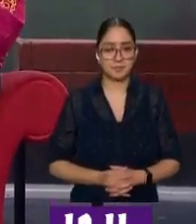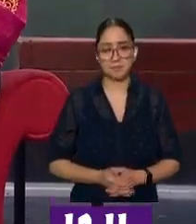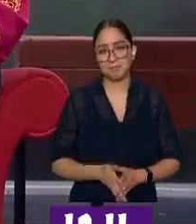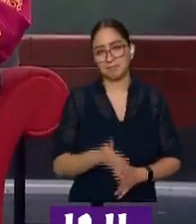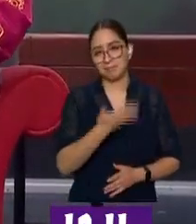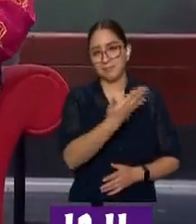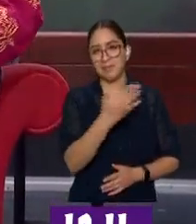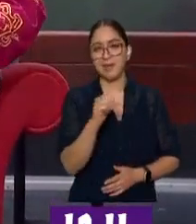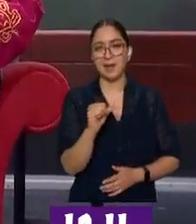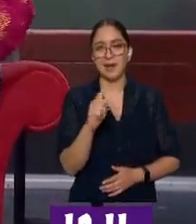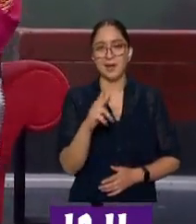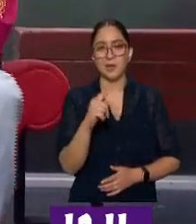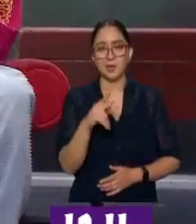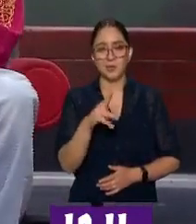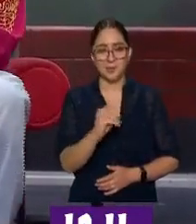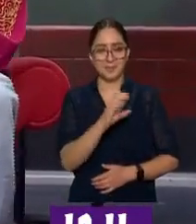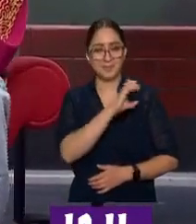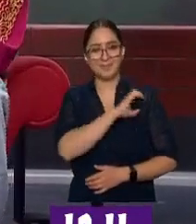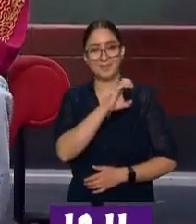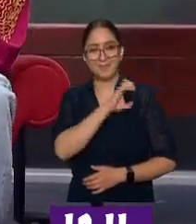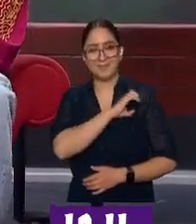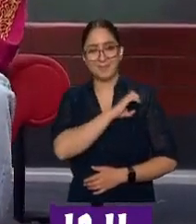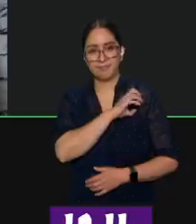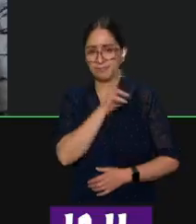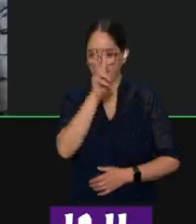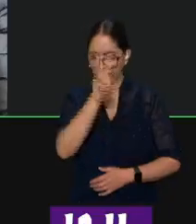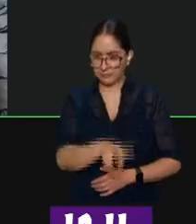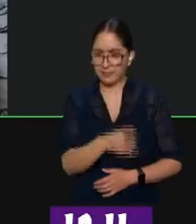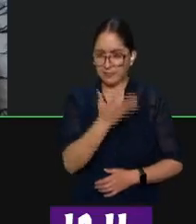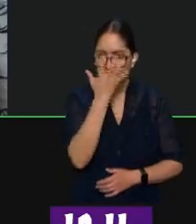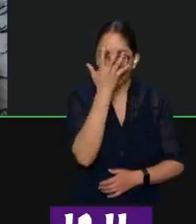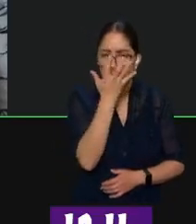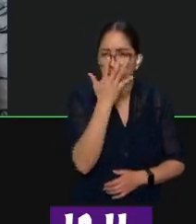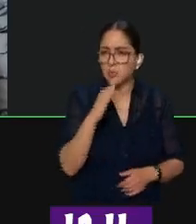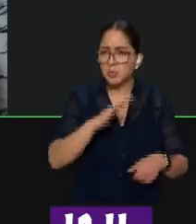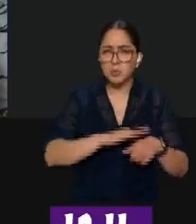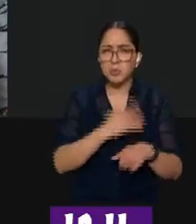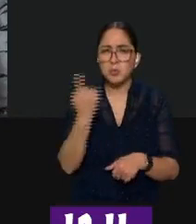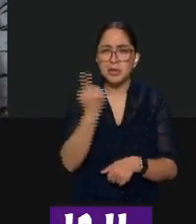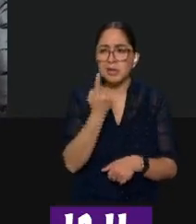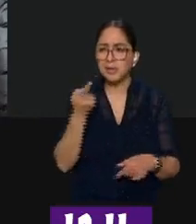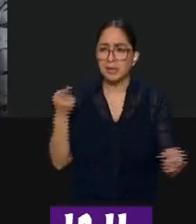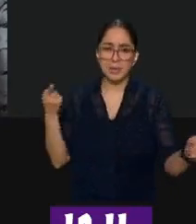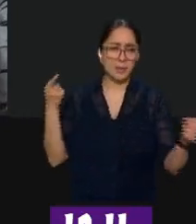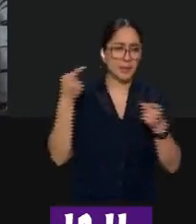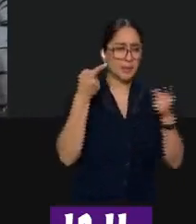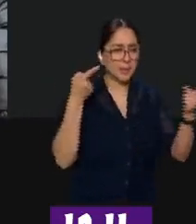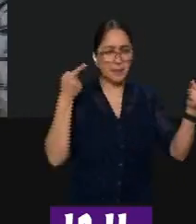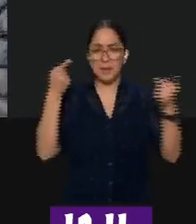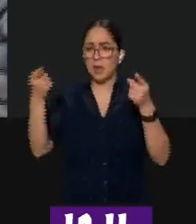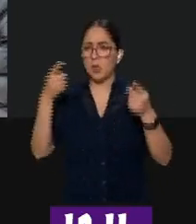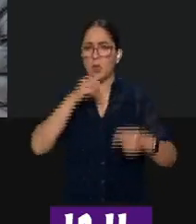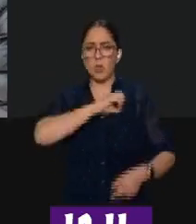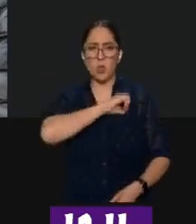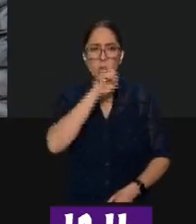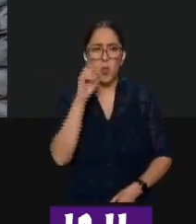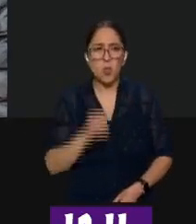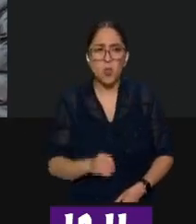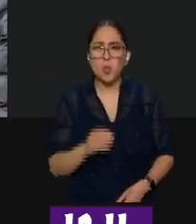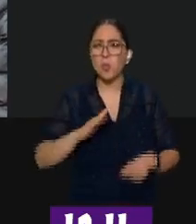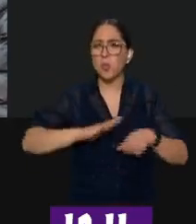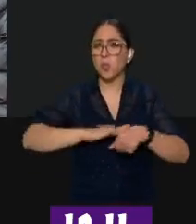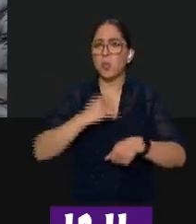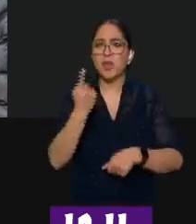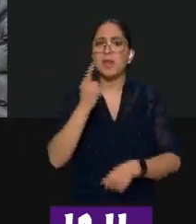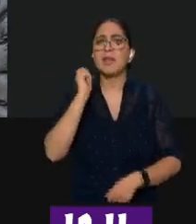querido Arturito, oiga, Hola. Neto, ¿por qué los Ok. discursos de odio? ¿Por qué esas fiestas donde se